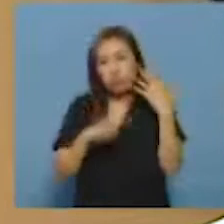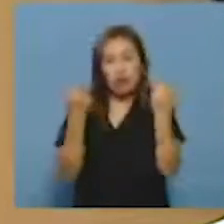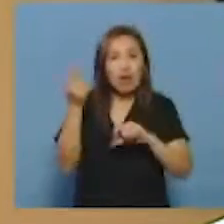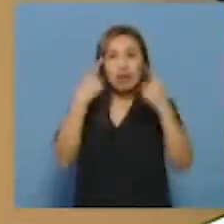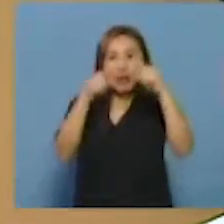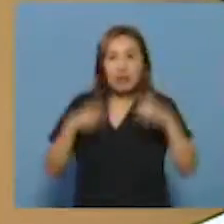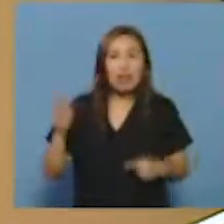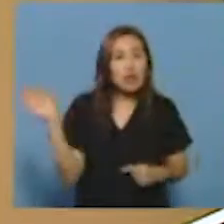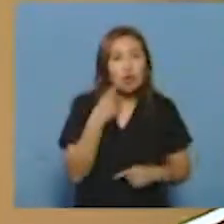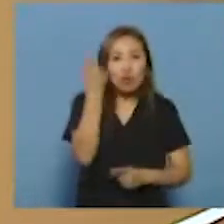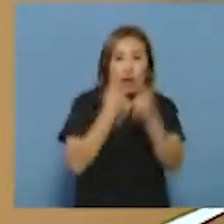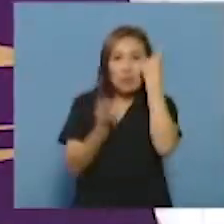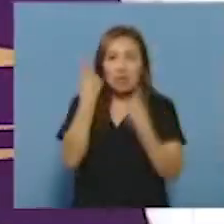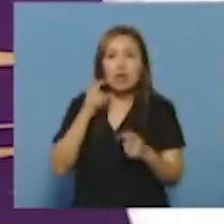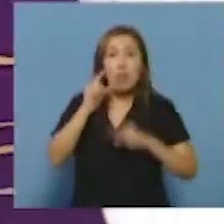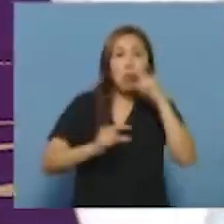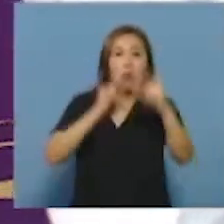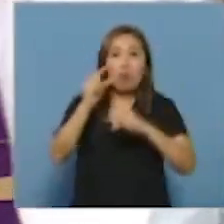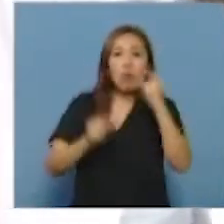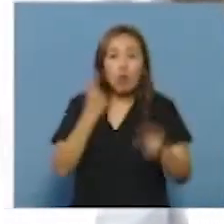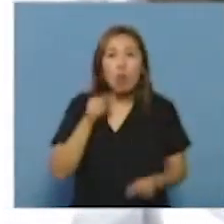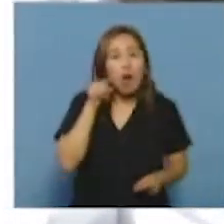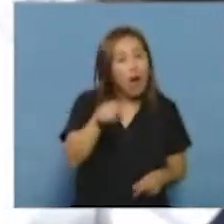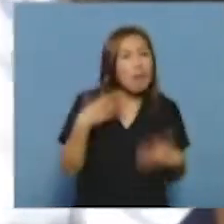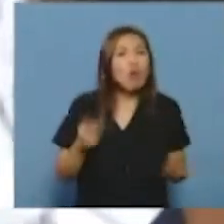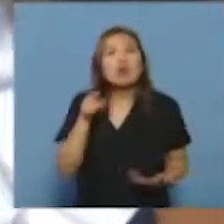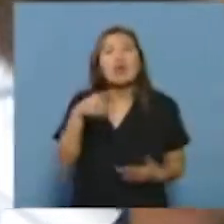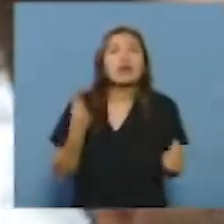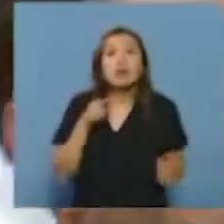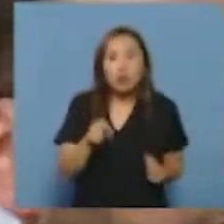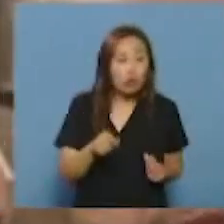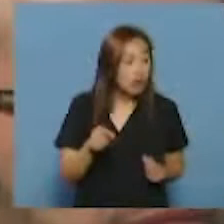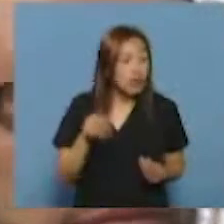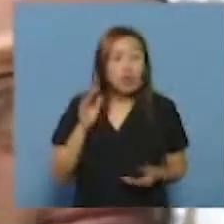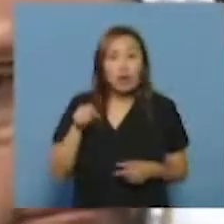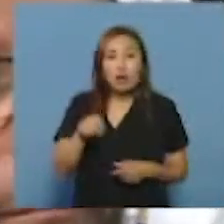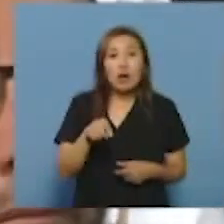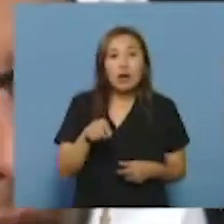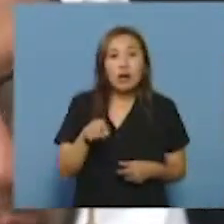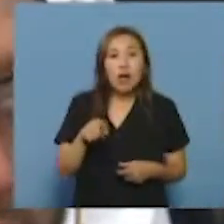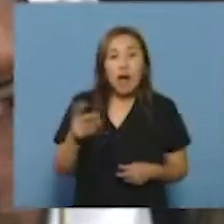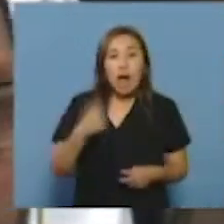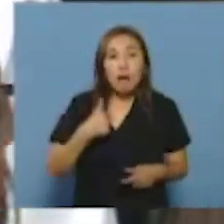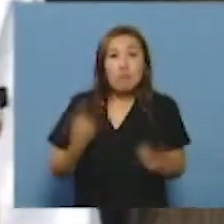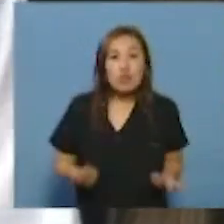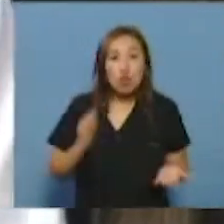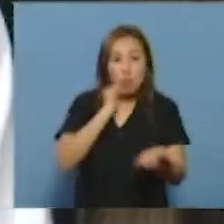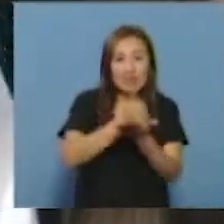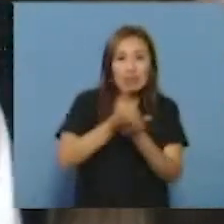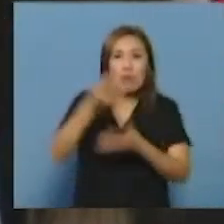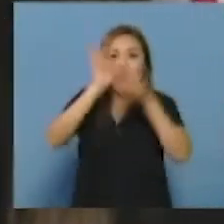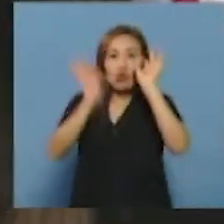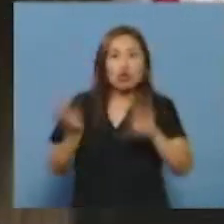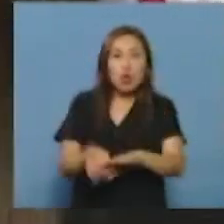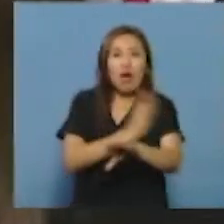todos aprendemos un poquito y hacemos un poquito de cada cosa. ¿A vos, Franco, qué te tocó hacer? Y a mí, yo participé en los proyectos anteriores,